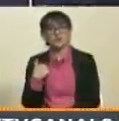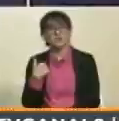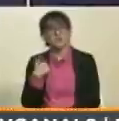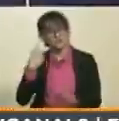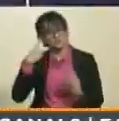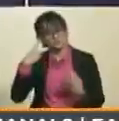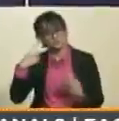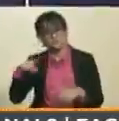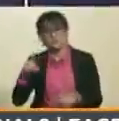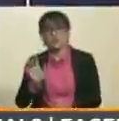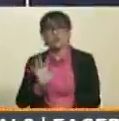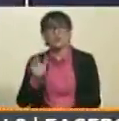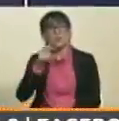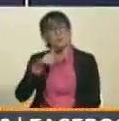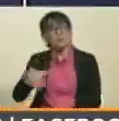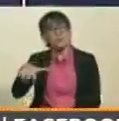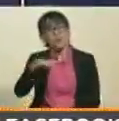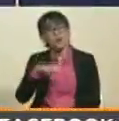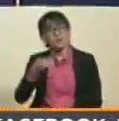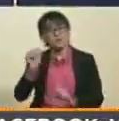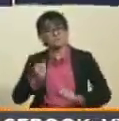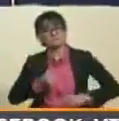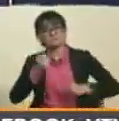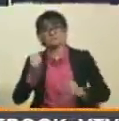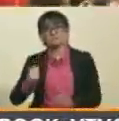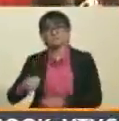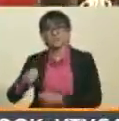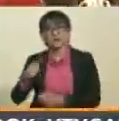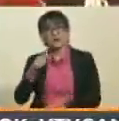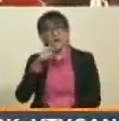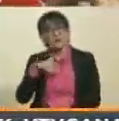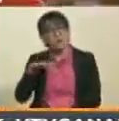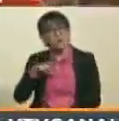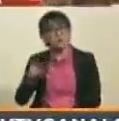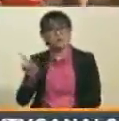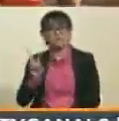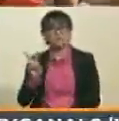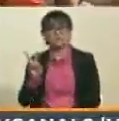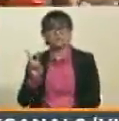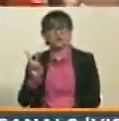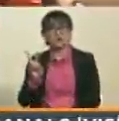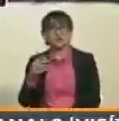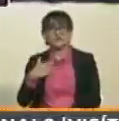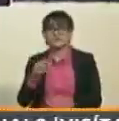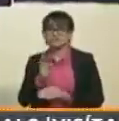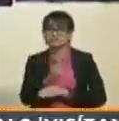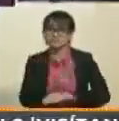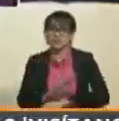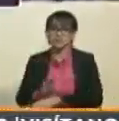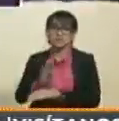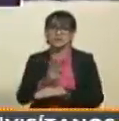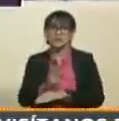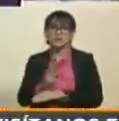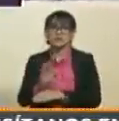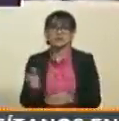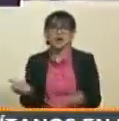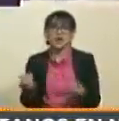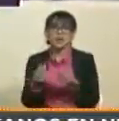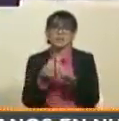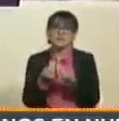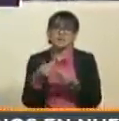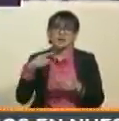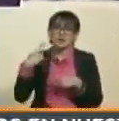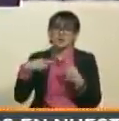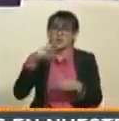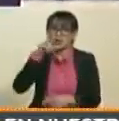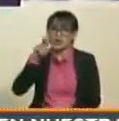dejar solo al pueblo del Temacuro, al pueblo de Venezuela. Lo voy a proteger y acompañar todos los